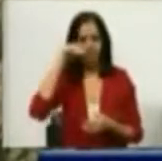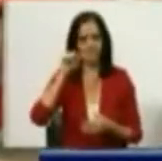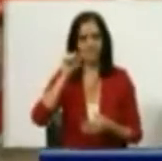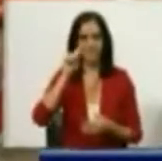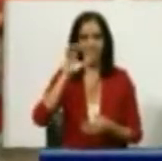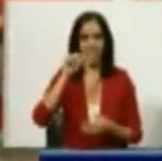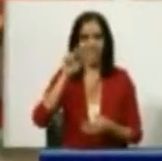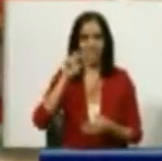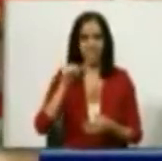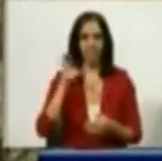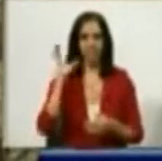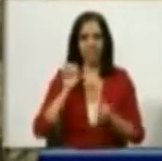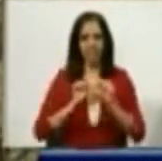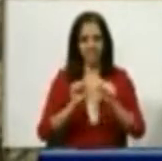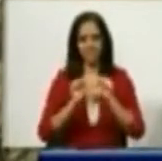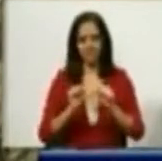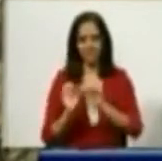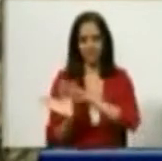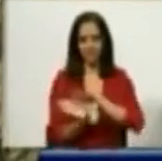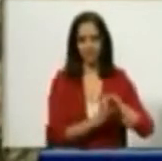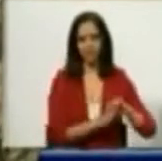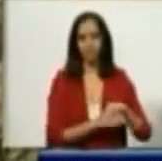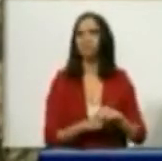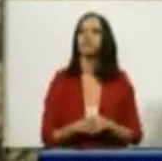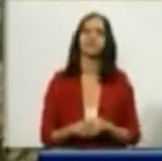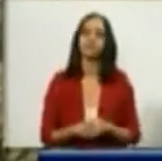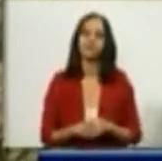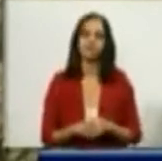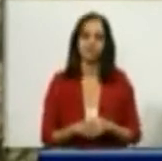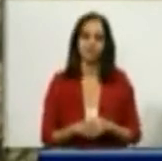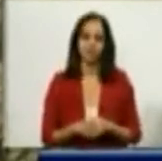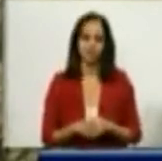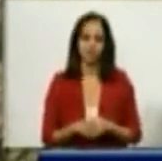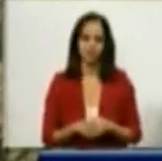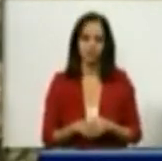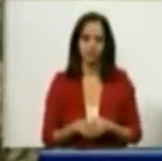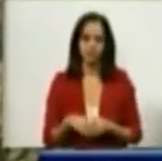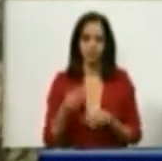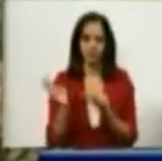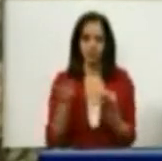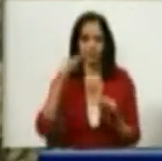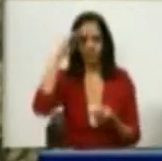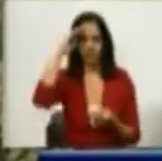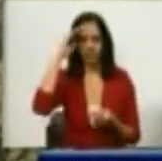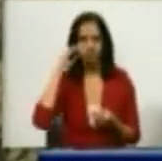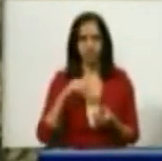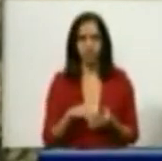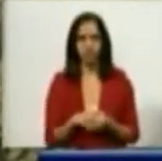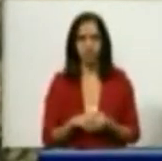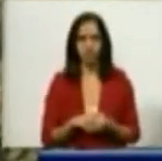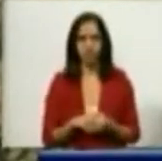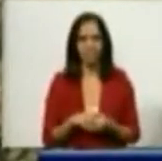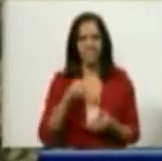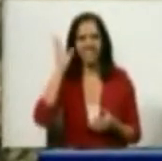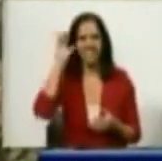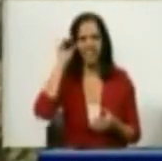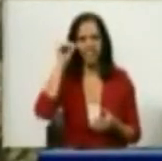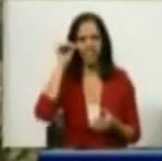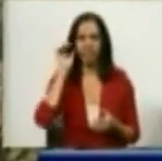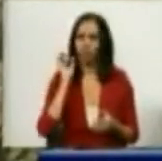la patria sigue con el Vargas Cruz Richard Vargas está en el baño yo soy